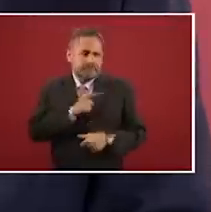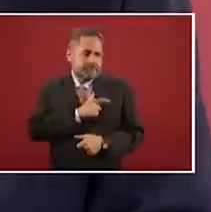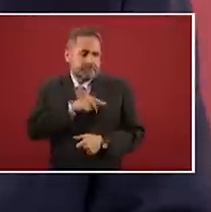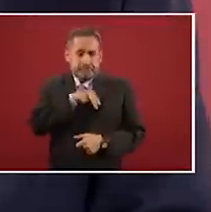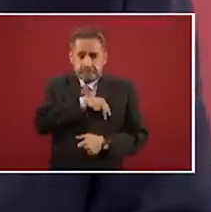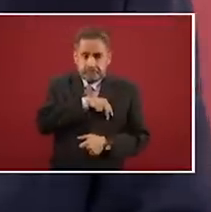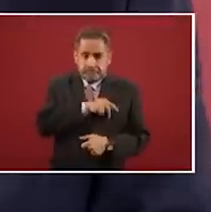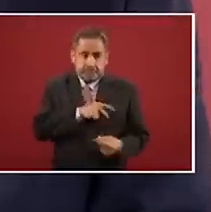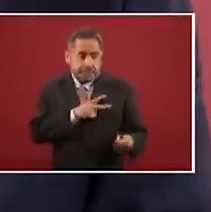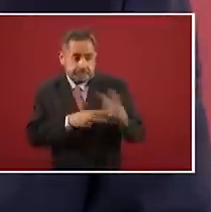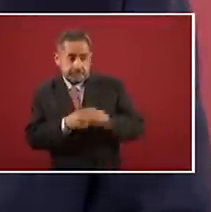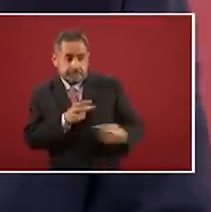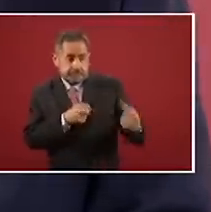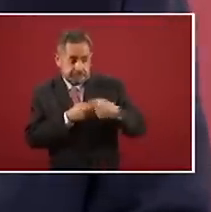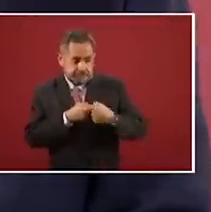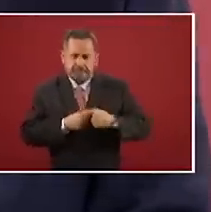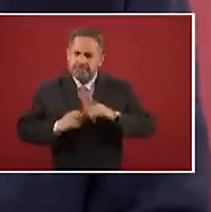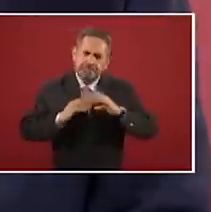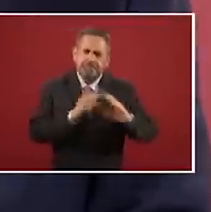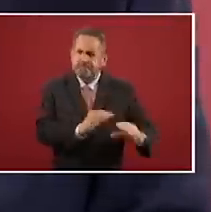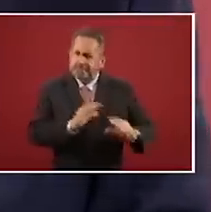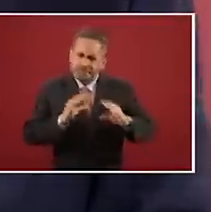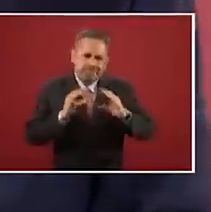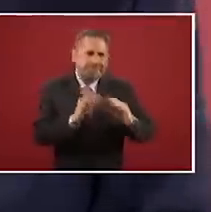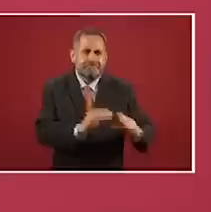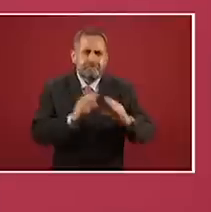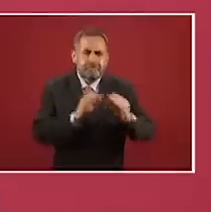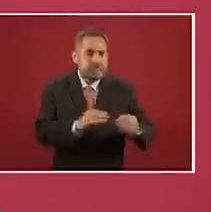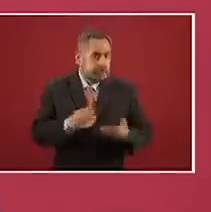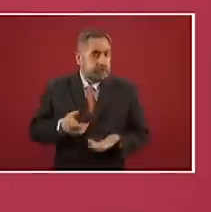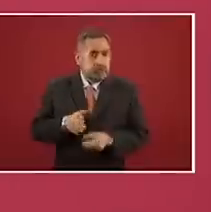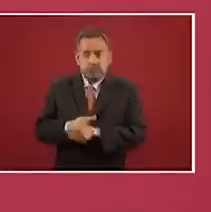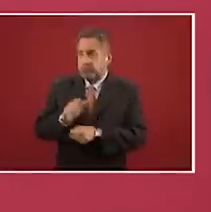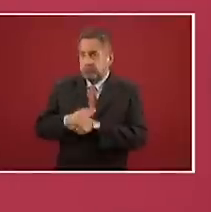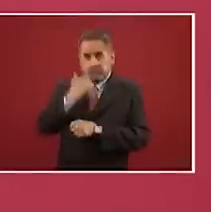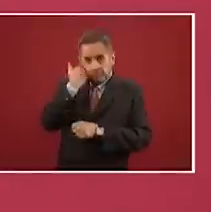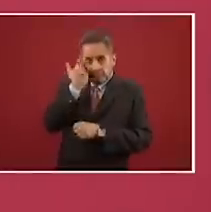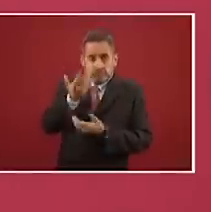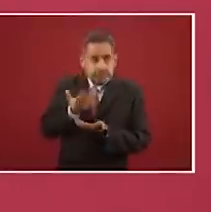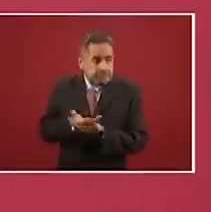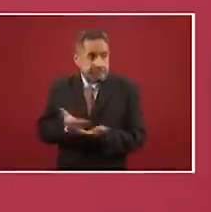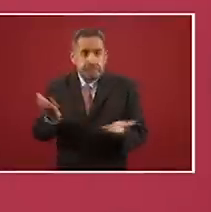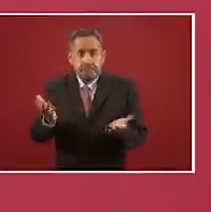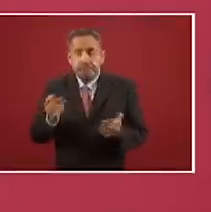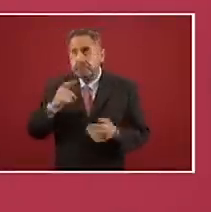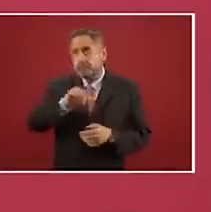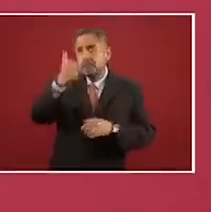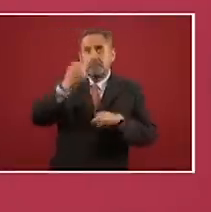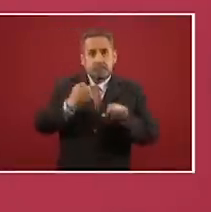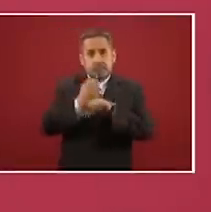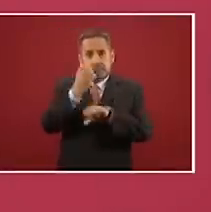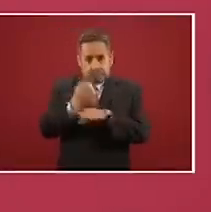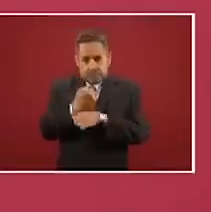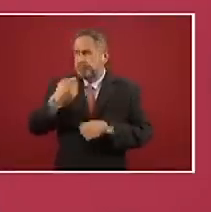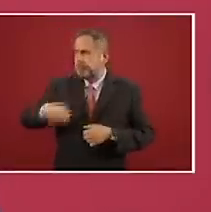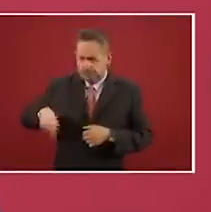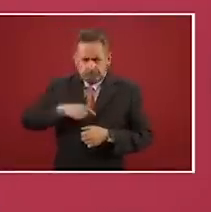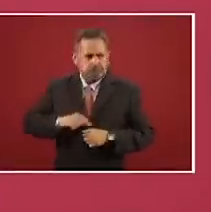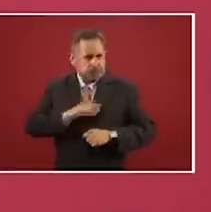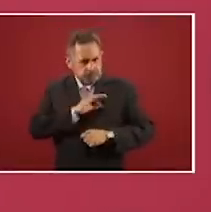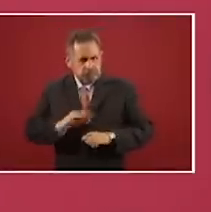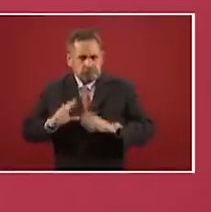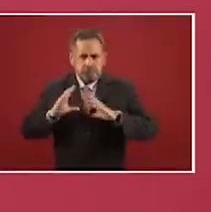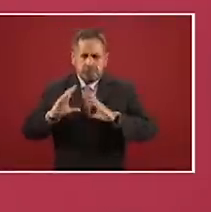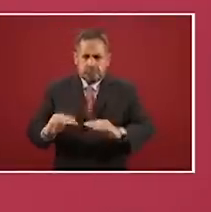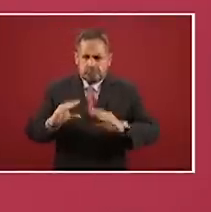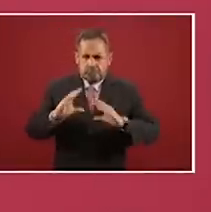Todo el proceso de formación está al servicio de los gobiernos estatales. Nosotros